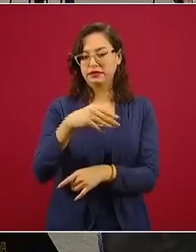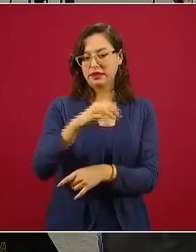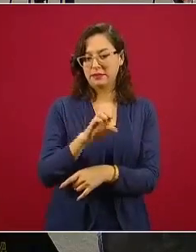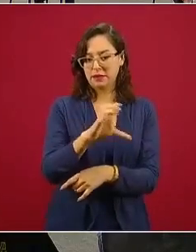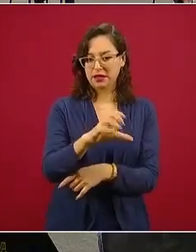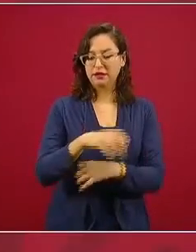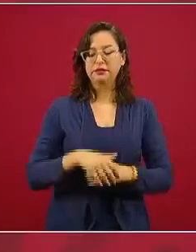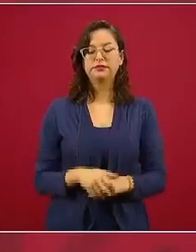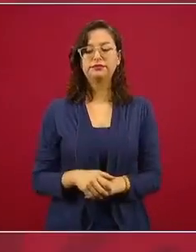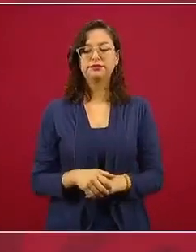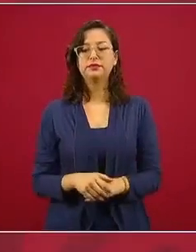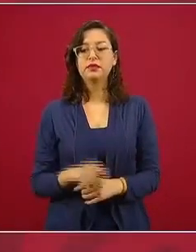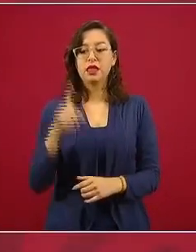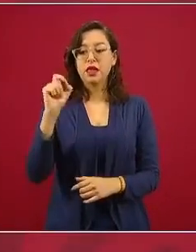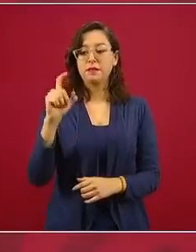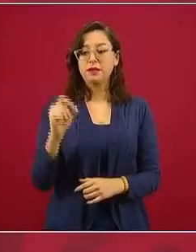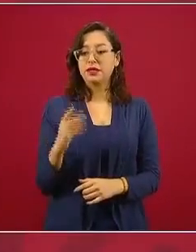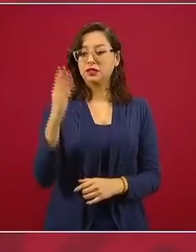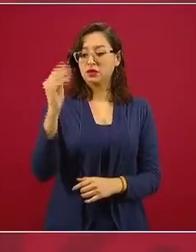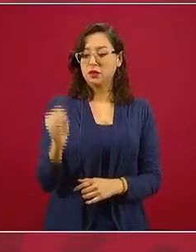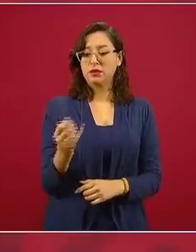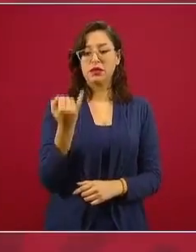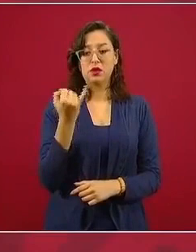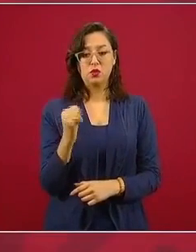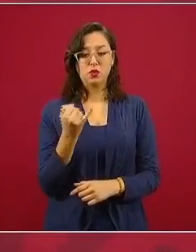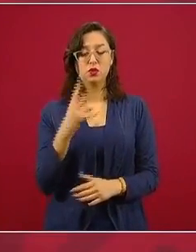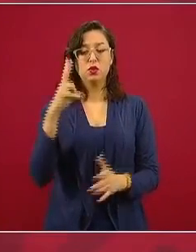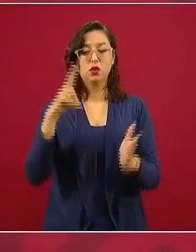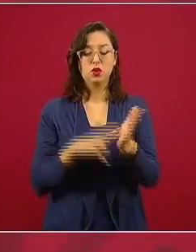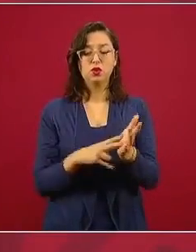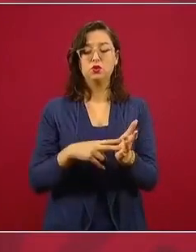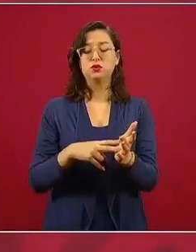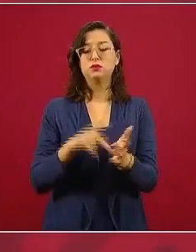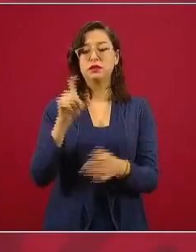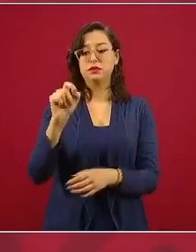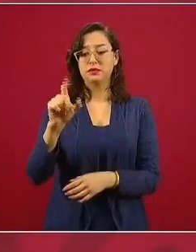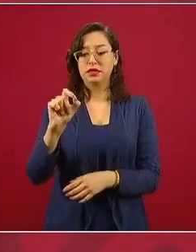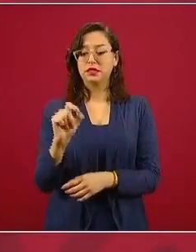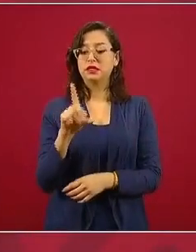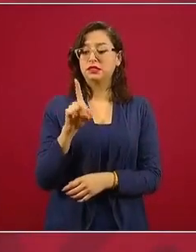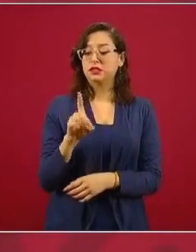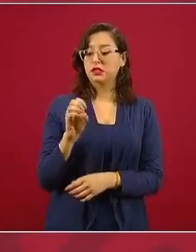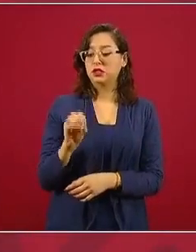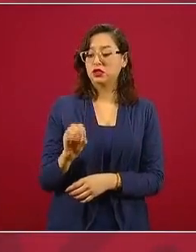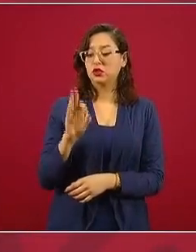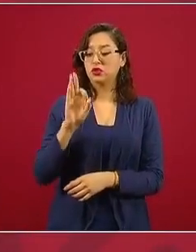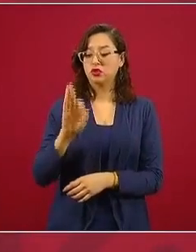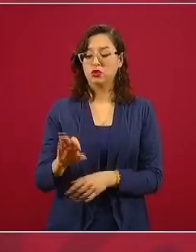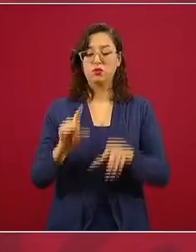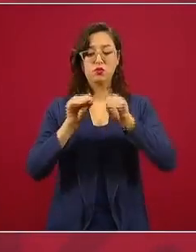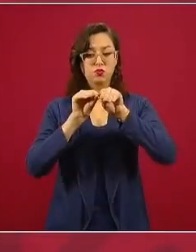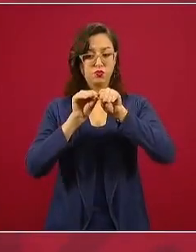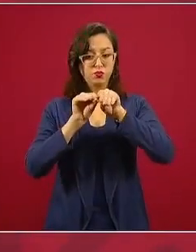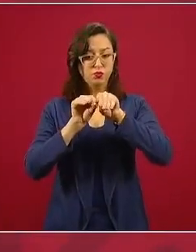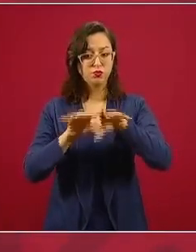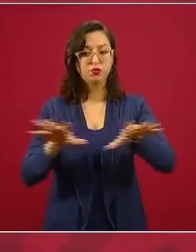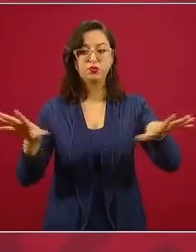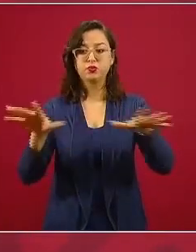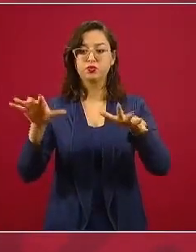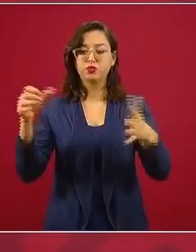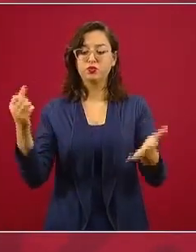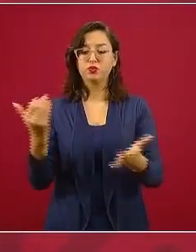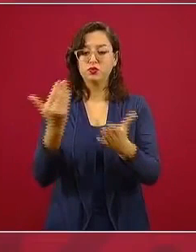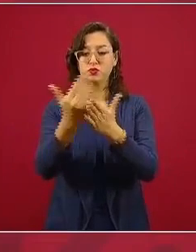El 29 de junio de 2020 se publicó en el Diario Oficial de la Federación el decreto que promulga